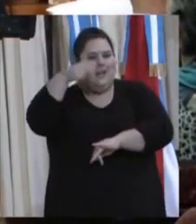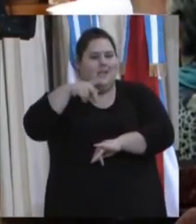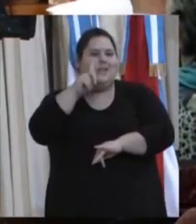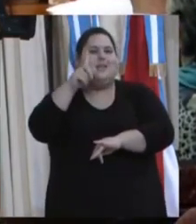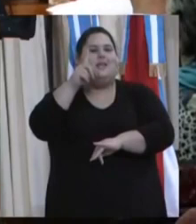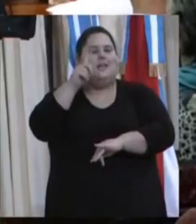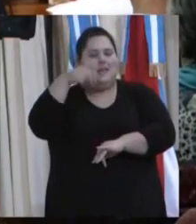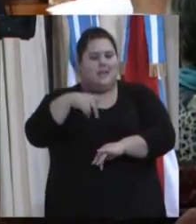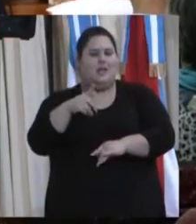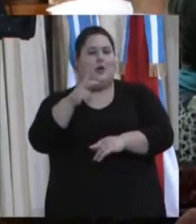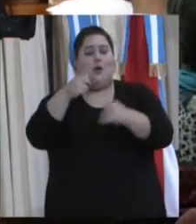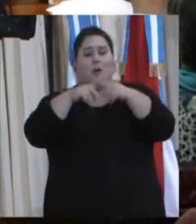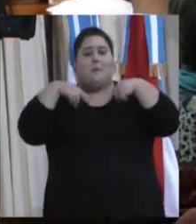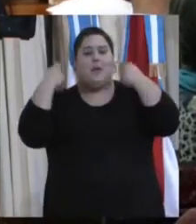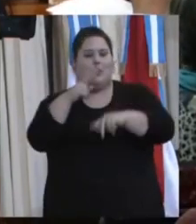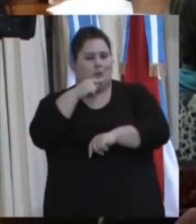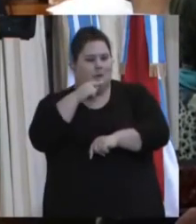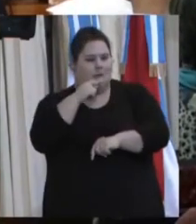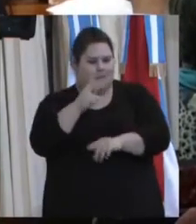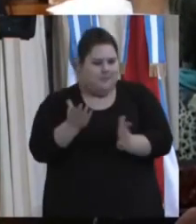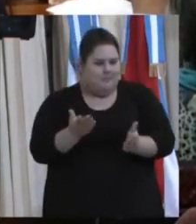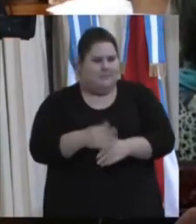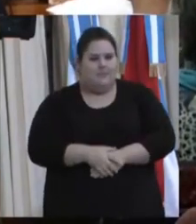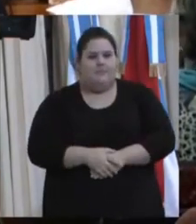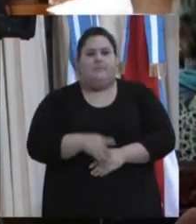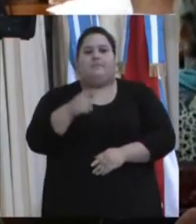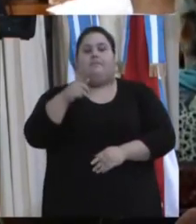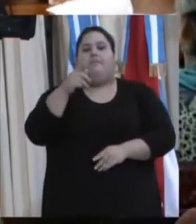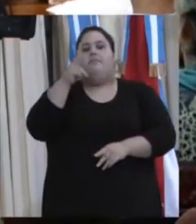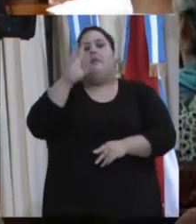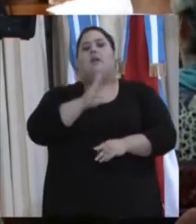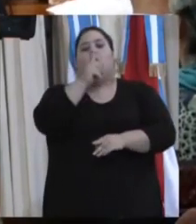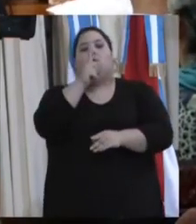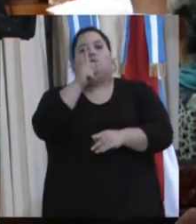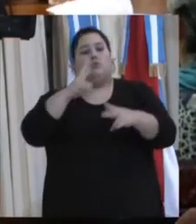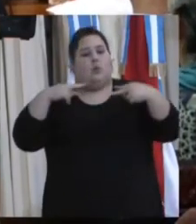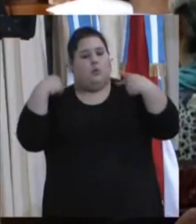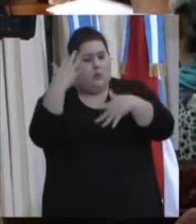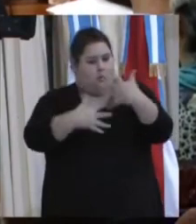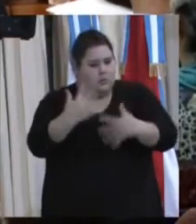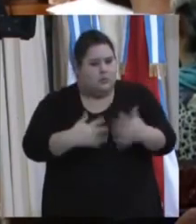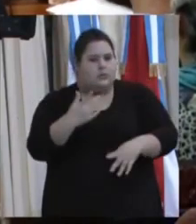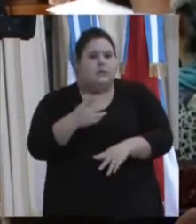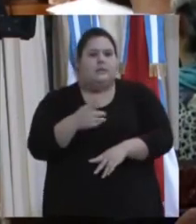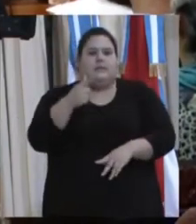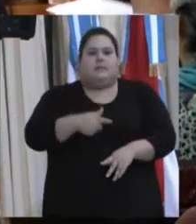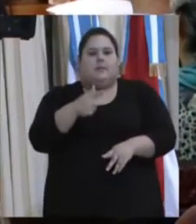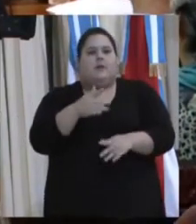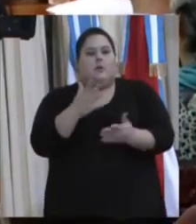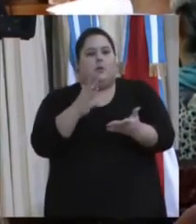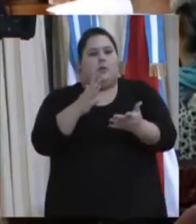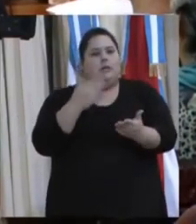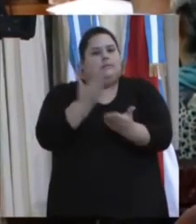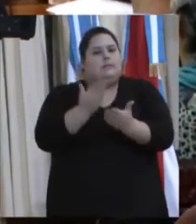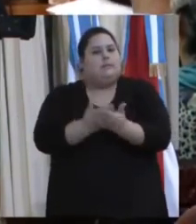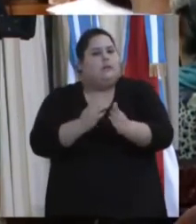Rusia la revolución rusa va a estar acompañada de todos estos reclamos emancipatorios y en